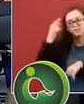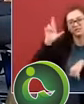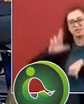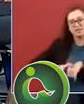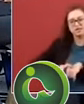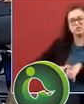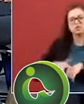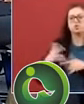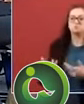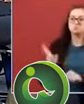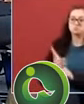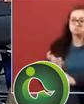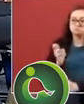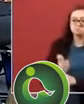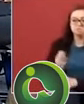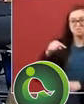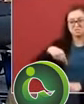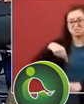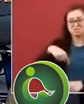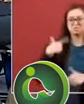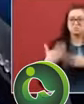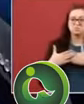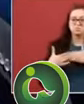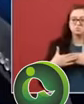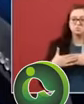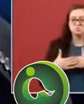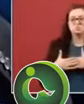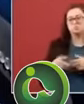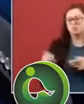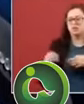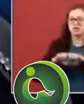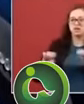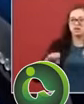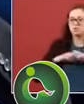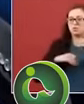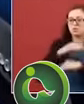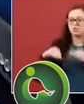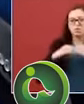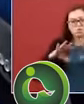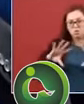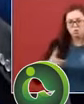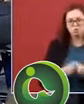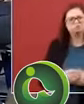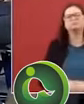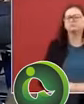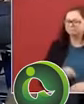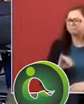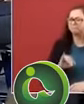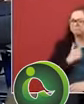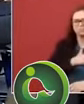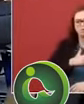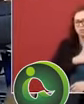los va a invitar a Palacio Nacional próximamente, a él y a todo el elenco que participó en la película? Sí, yo estoy en la mejor